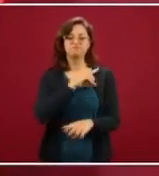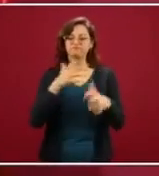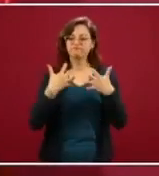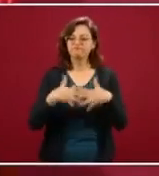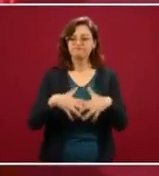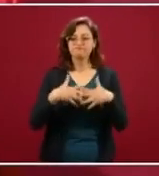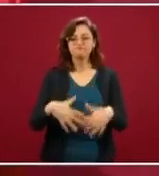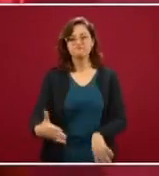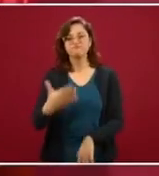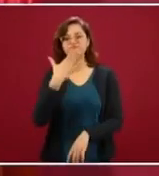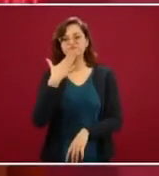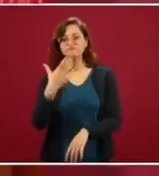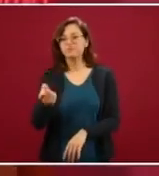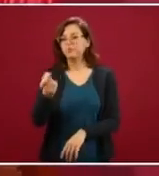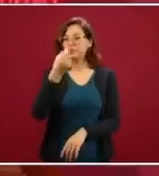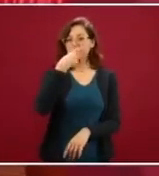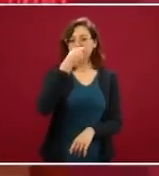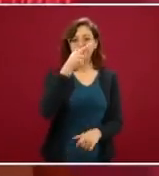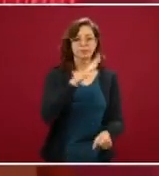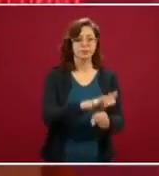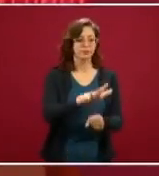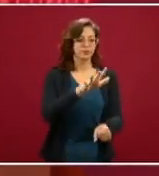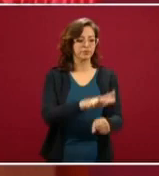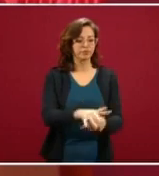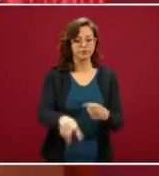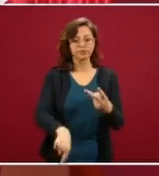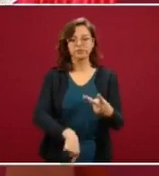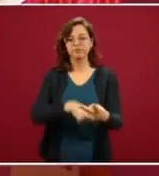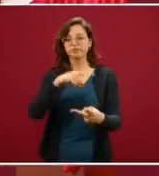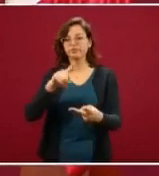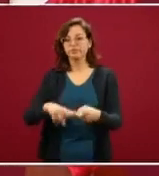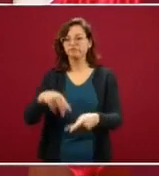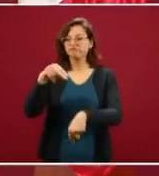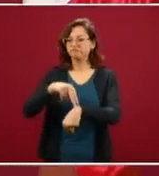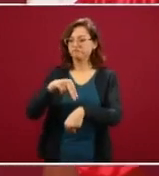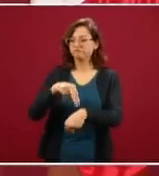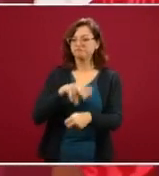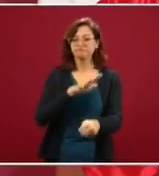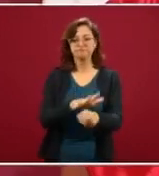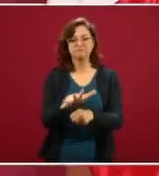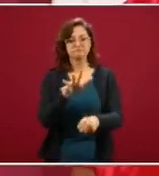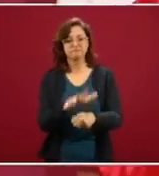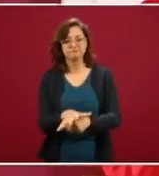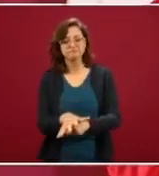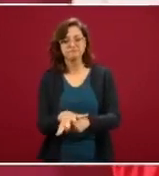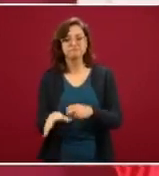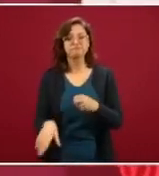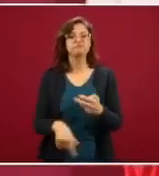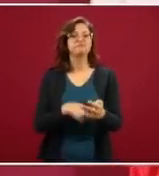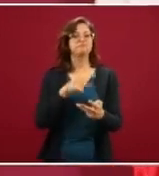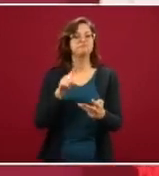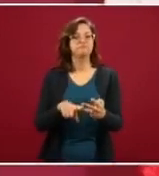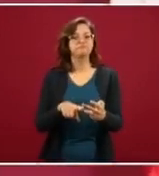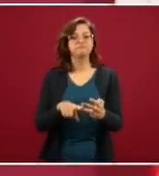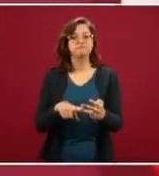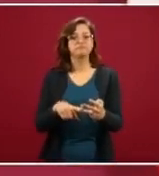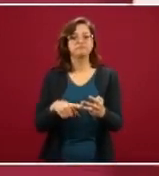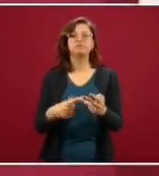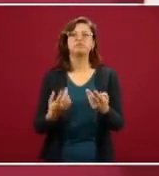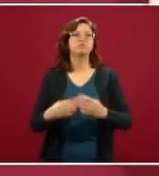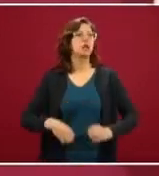que no hay desabasto de medicamentos, que no faltan los médicos, que están bien